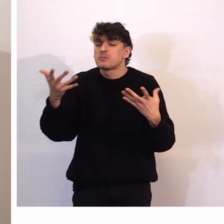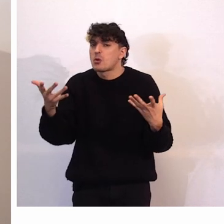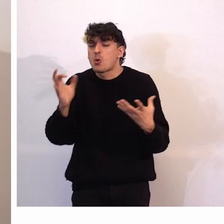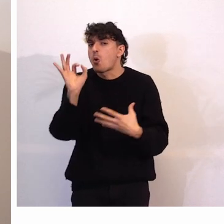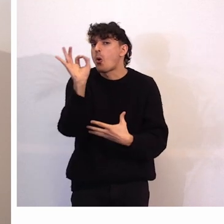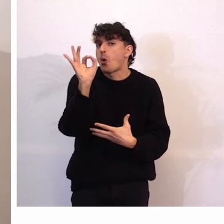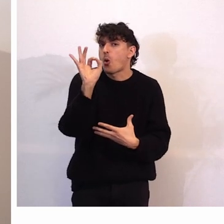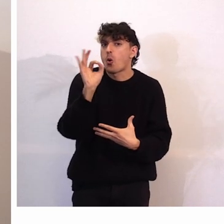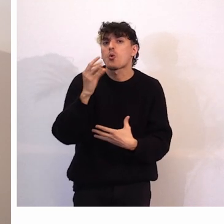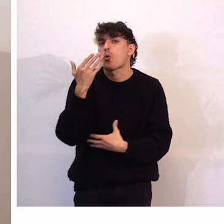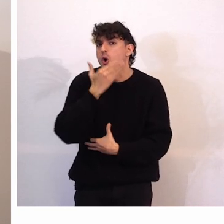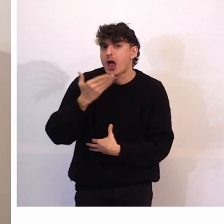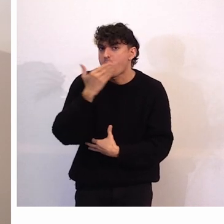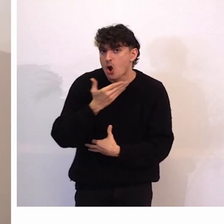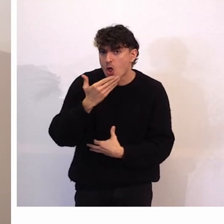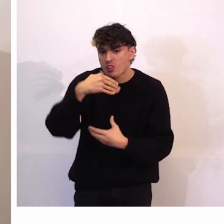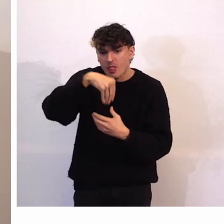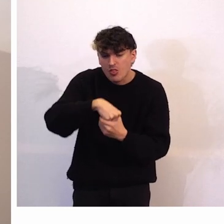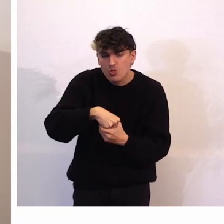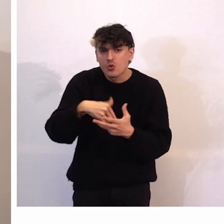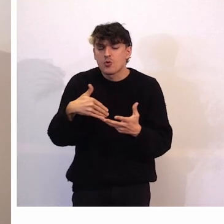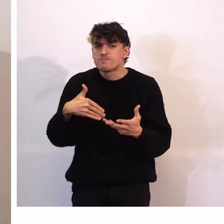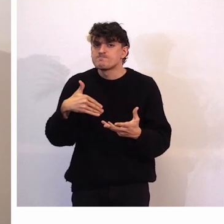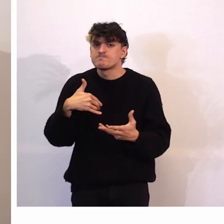o en el colegio, fui